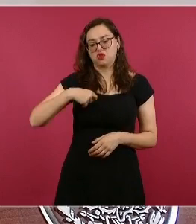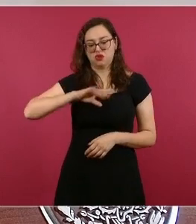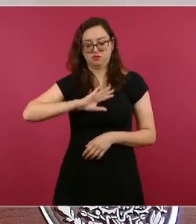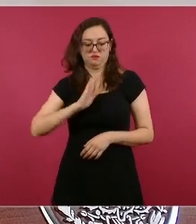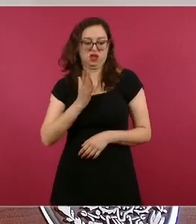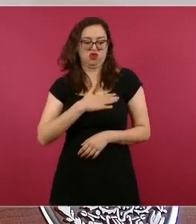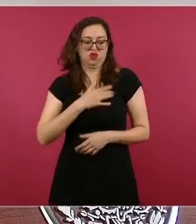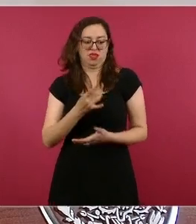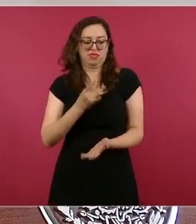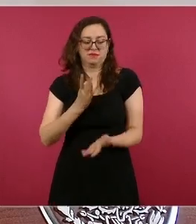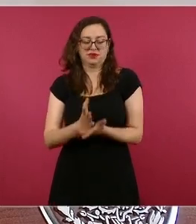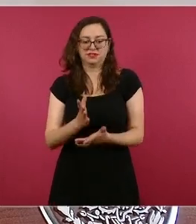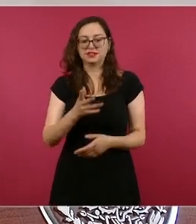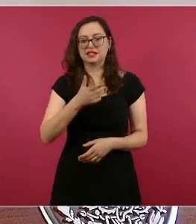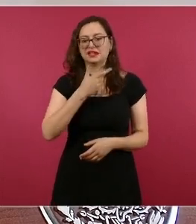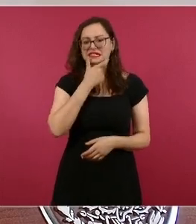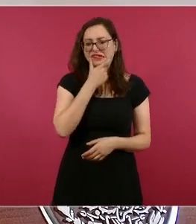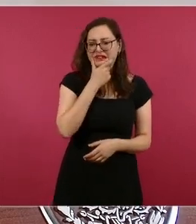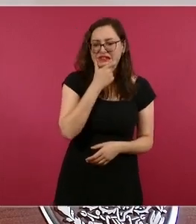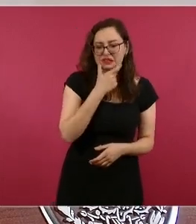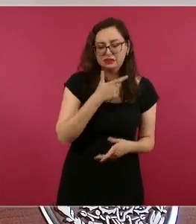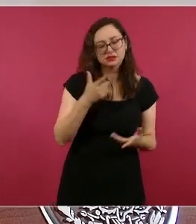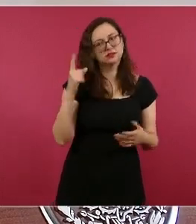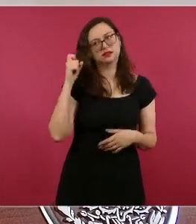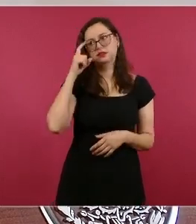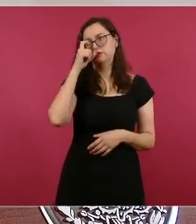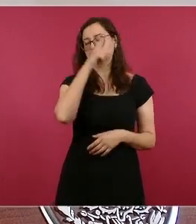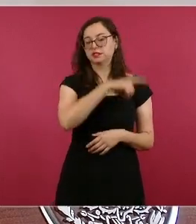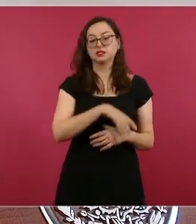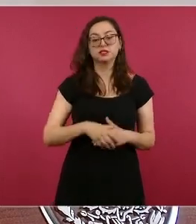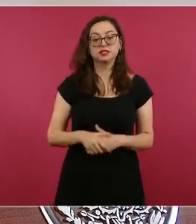castillo, me cuesta trabajo.